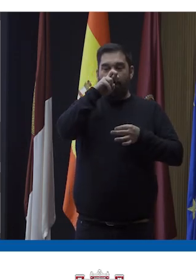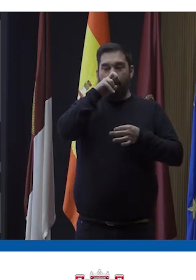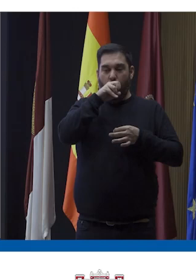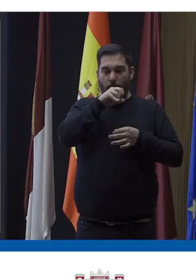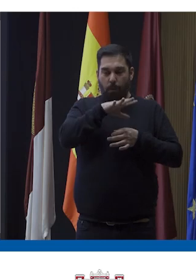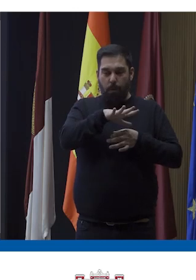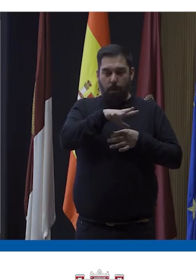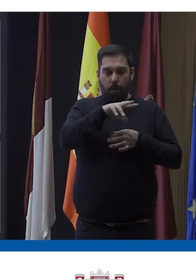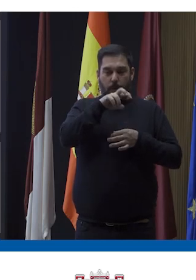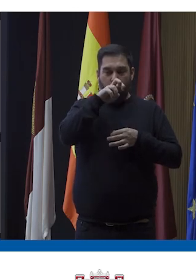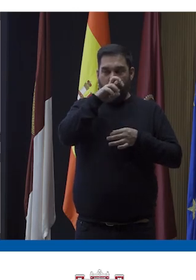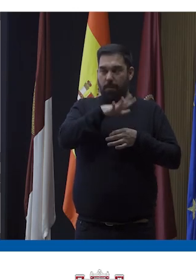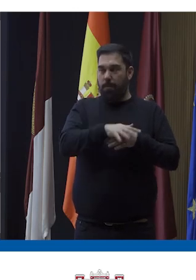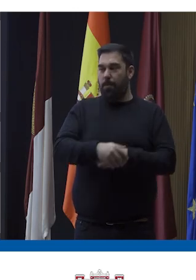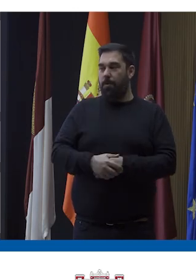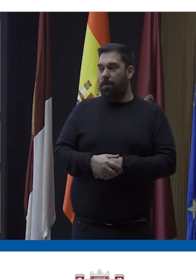Perdón.